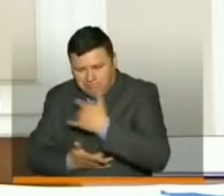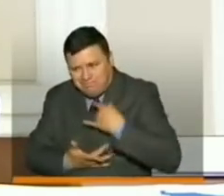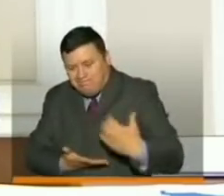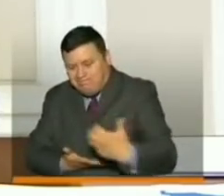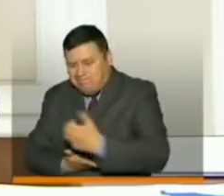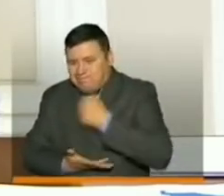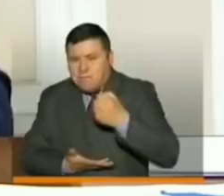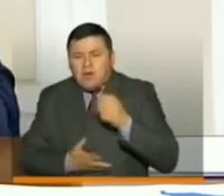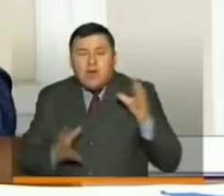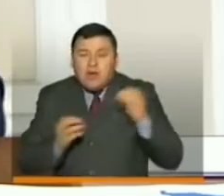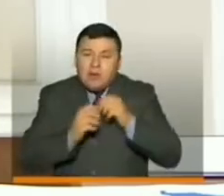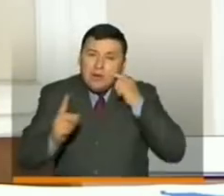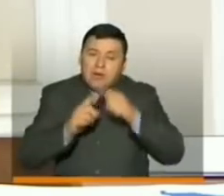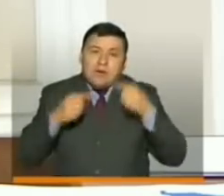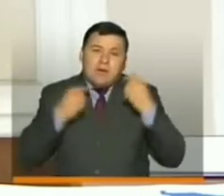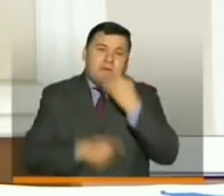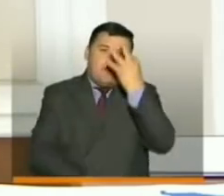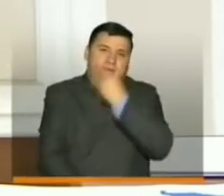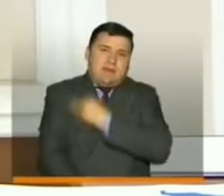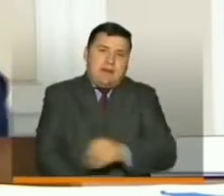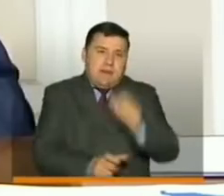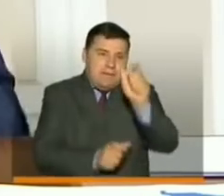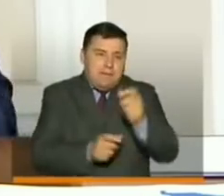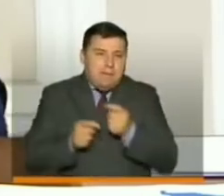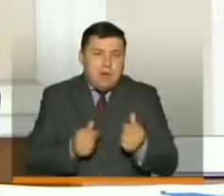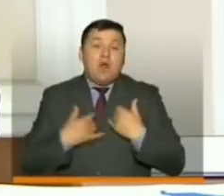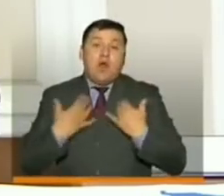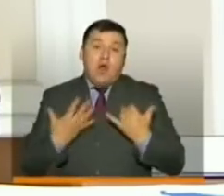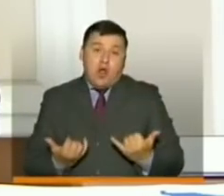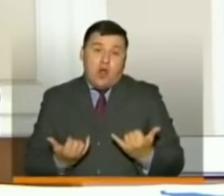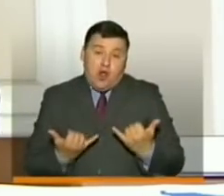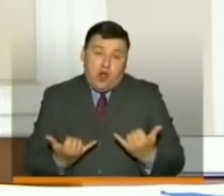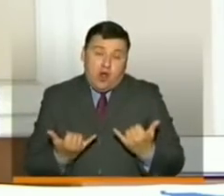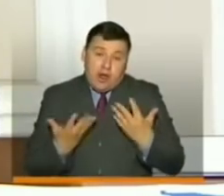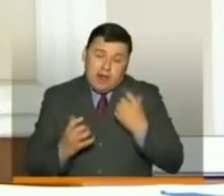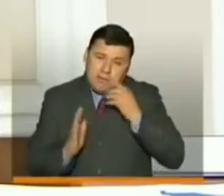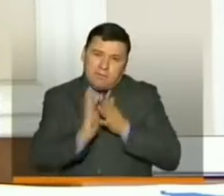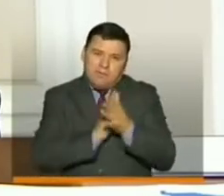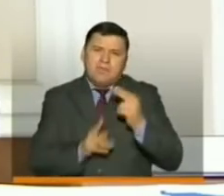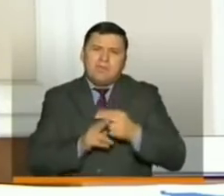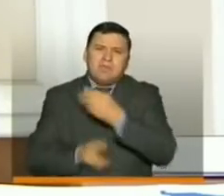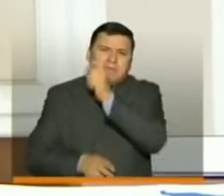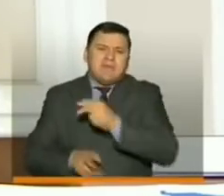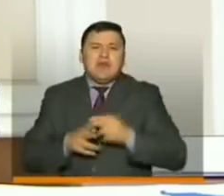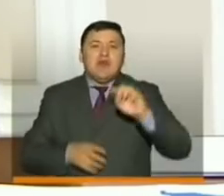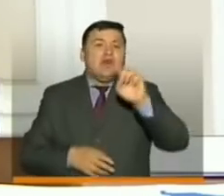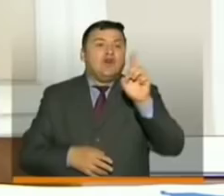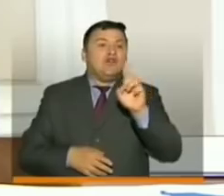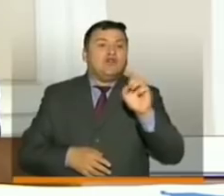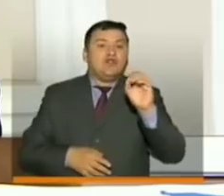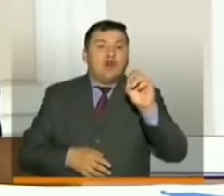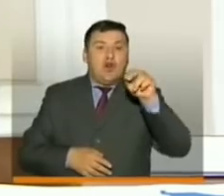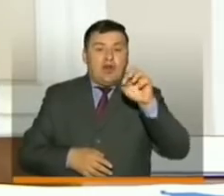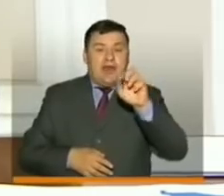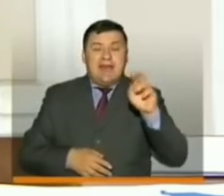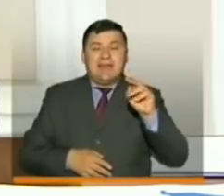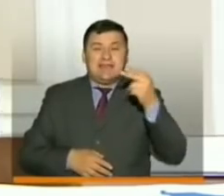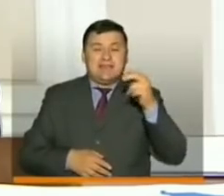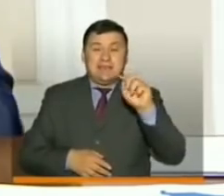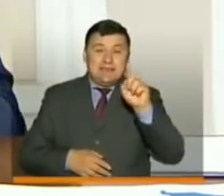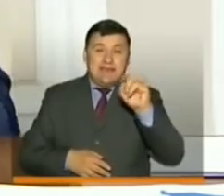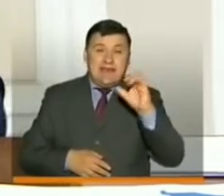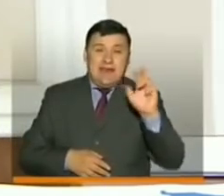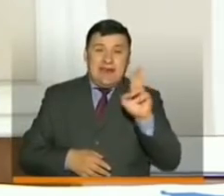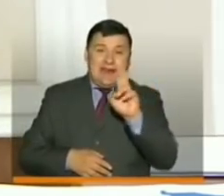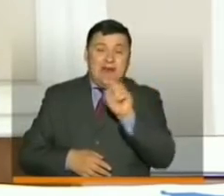3 millones de beneficiarios pero hoy quiero que ustedes vean el caso de sonia sierra una vendedora informal que